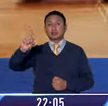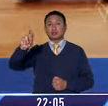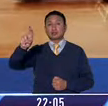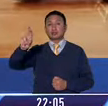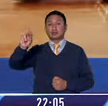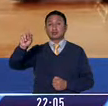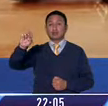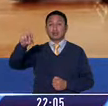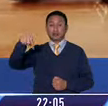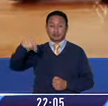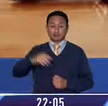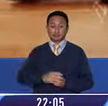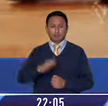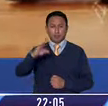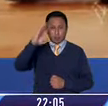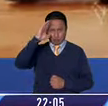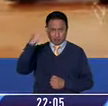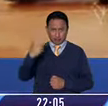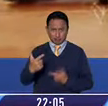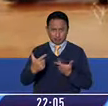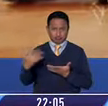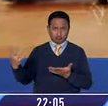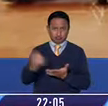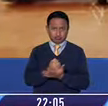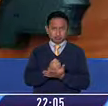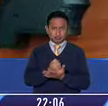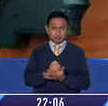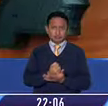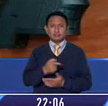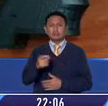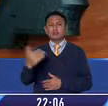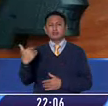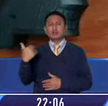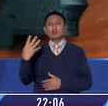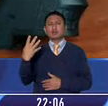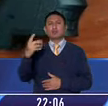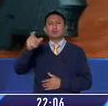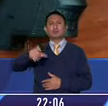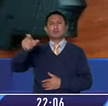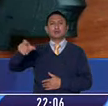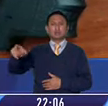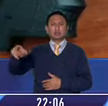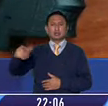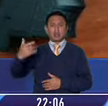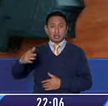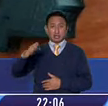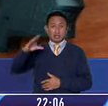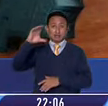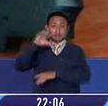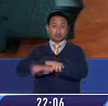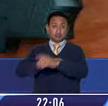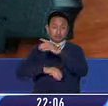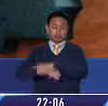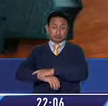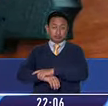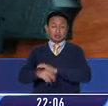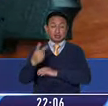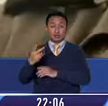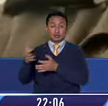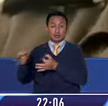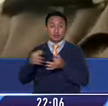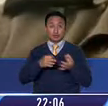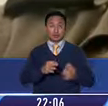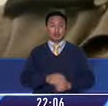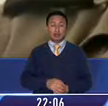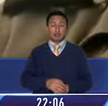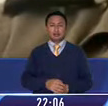fuego de grueso calibre, pistolas y municiones, que estaban en poder de 4 ciudadanos que fueron detenidos en 2 operaciones distintas. Si